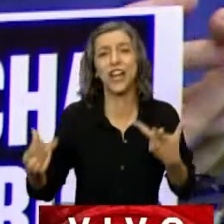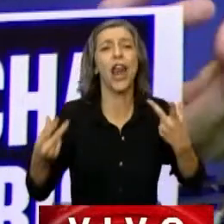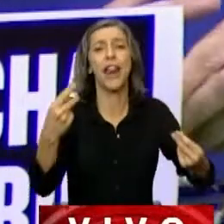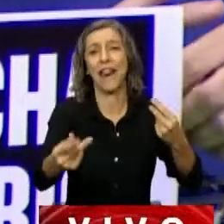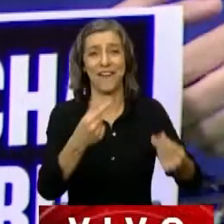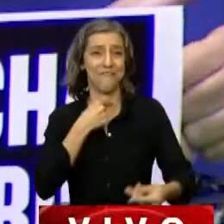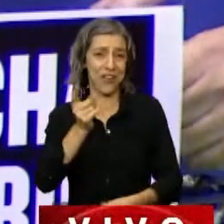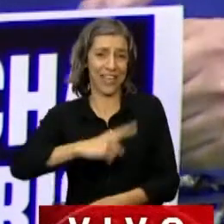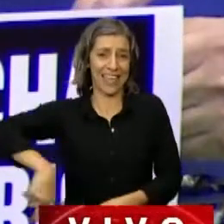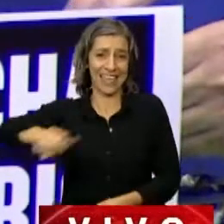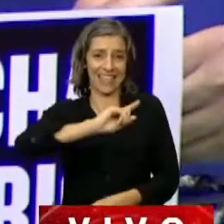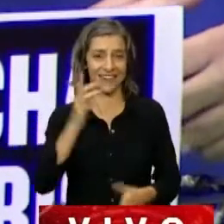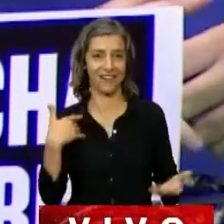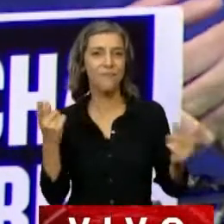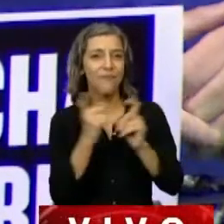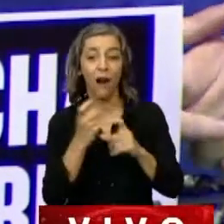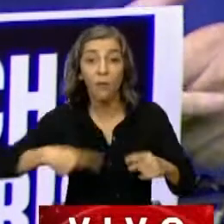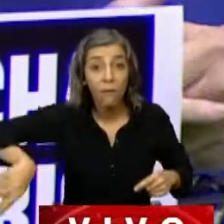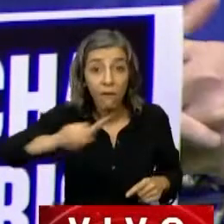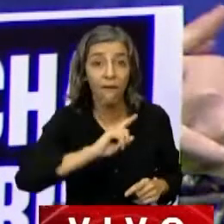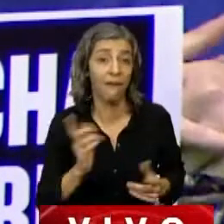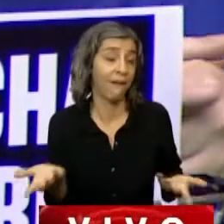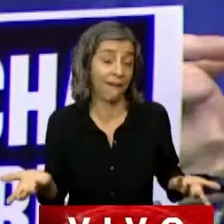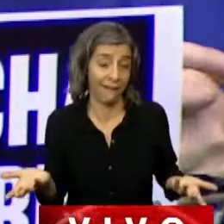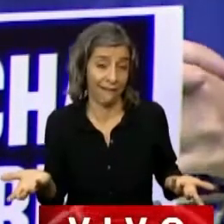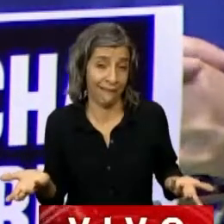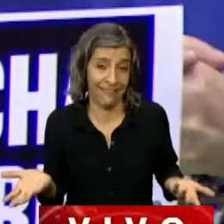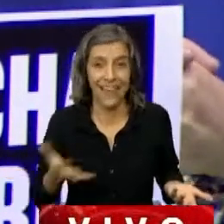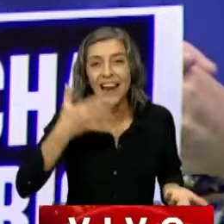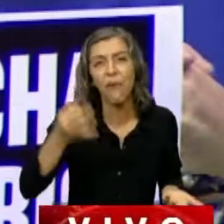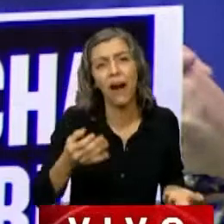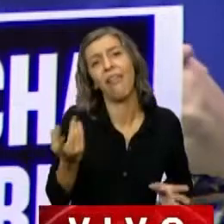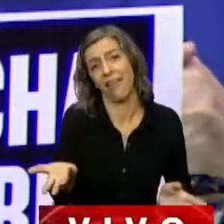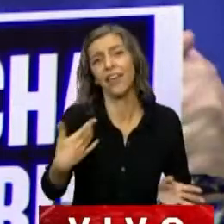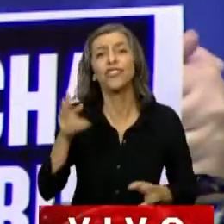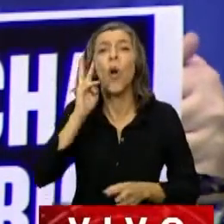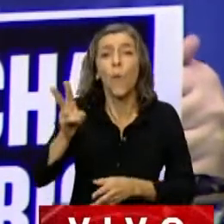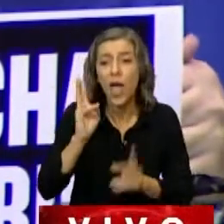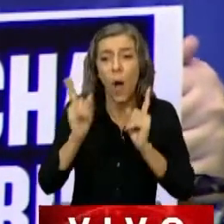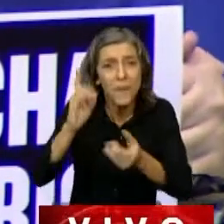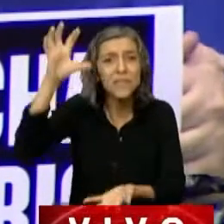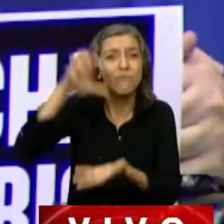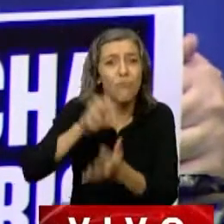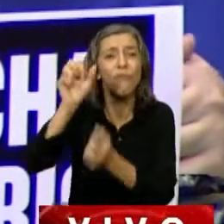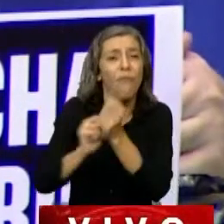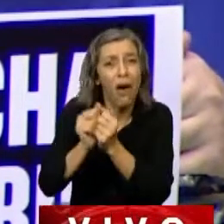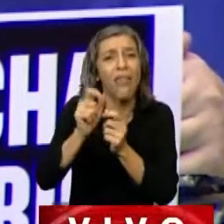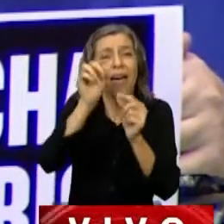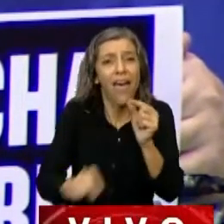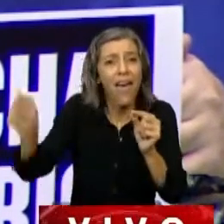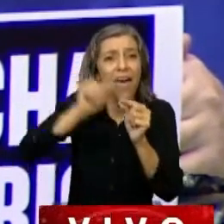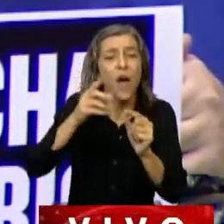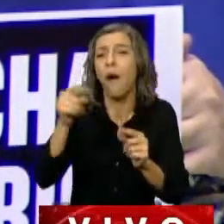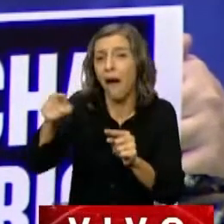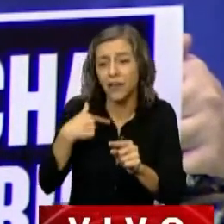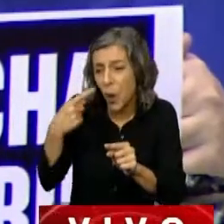No son los bloques acá en el Congreso. La contraparte son los trabajadores del neumático que se enfrentan a la patronal reactivada y que no quiere dar el